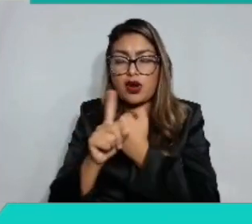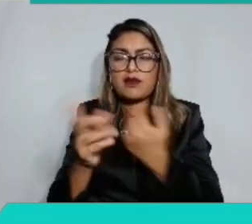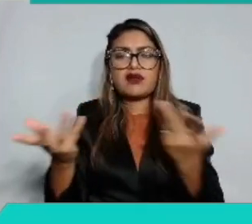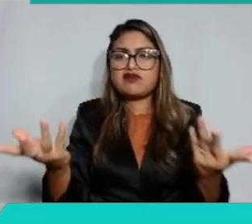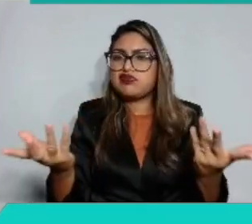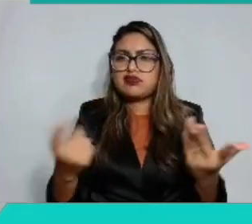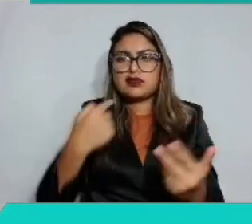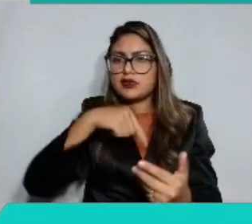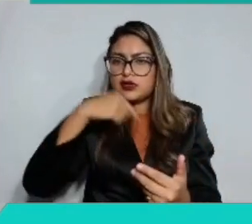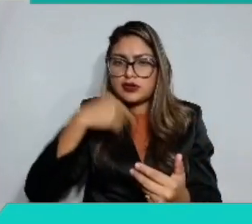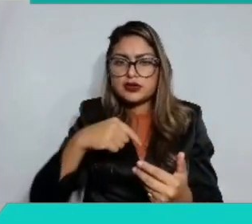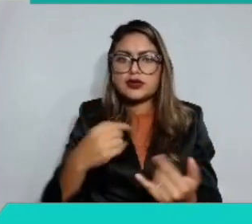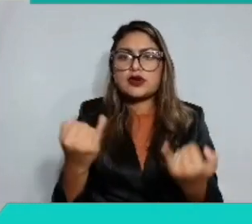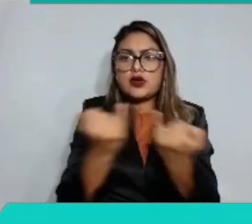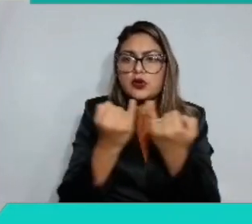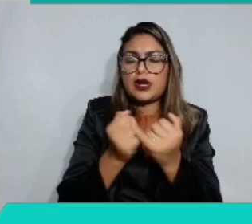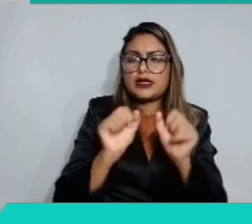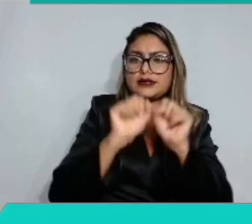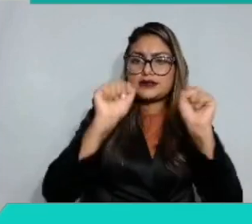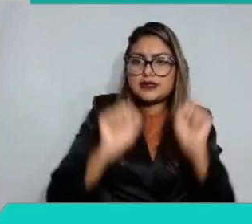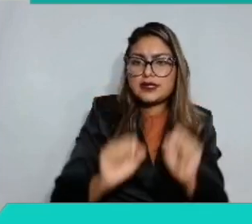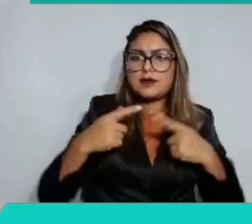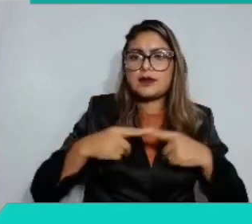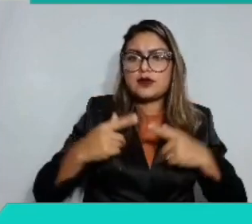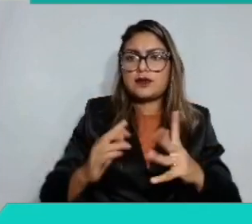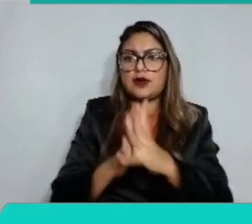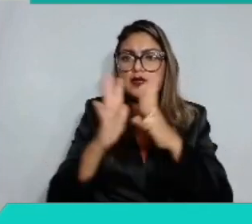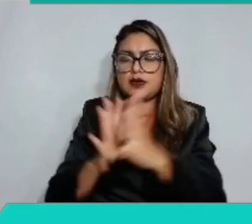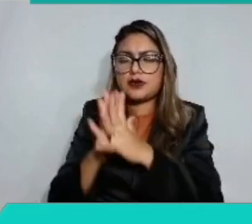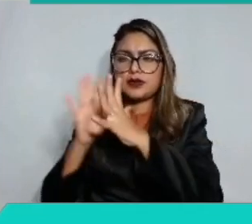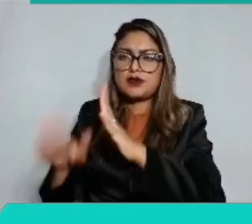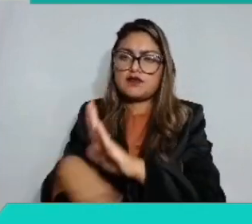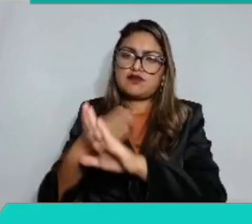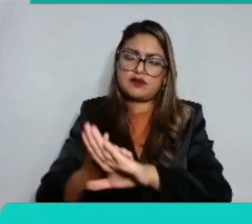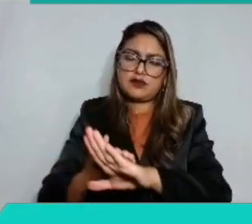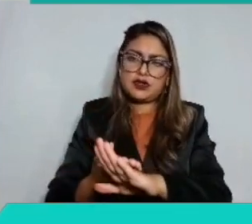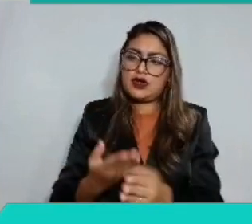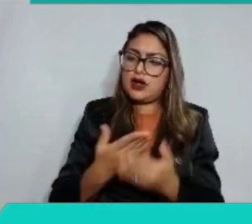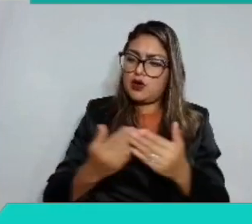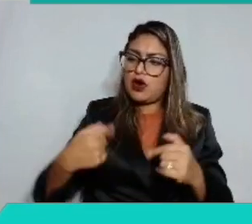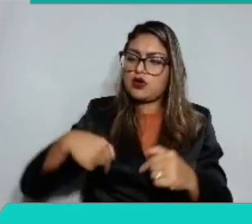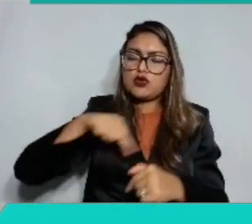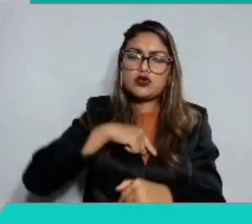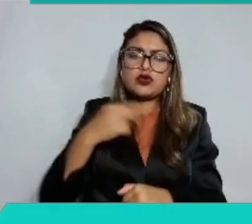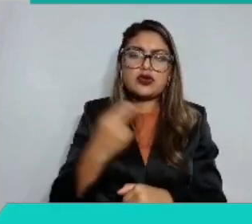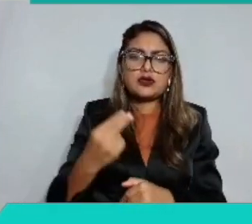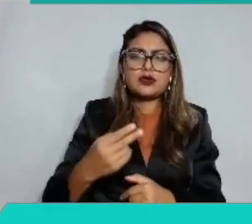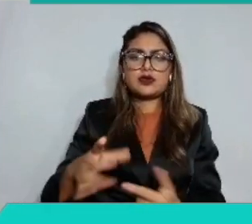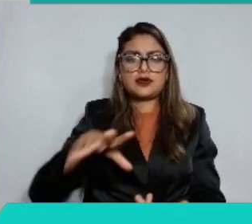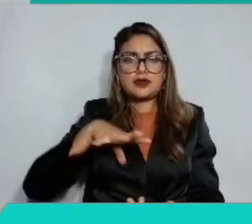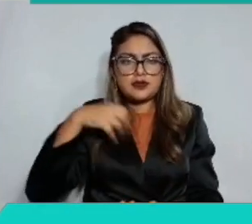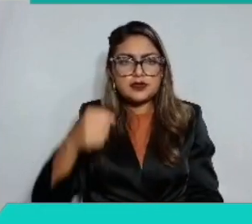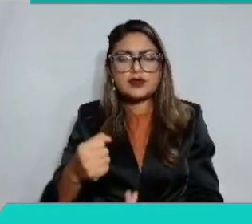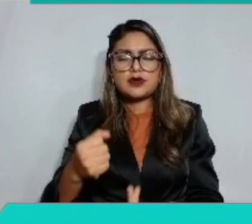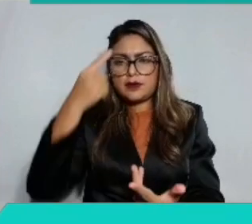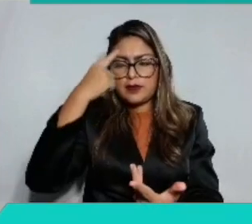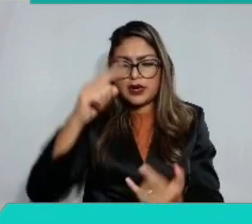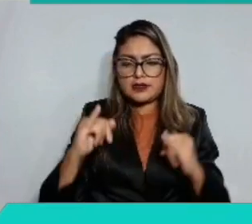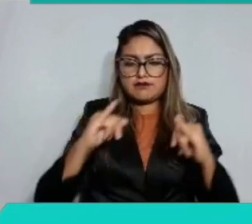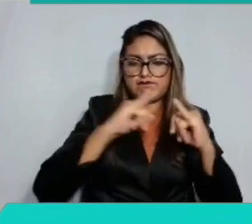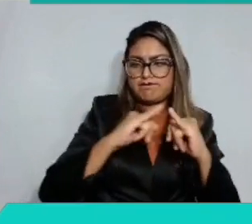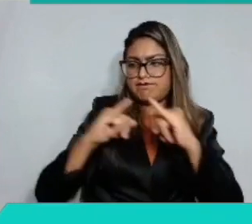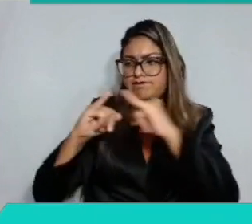democráticos debemos apostar por la generación de acuerdos entre instituciones en esta misma línea